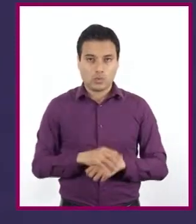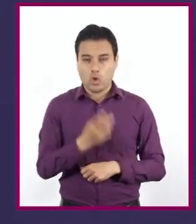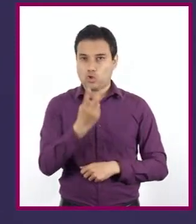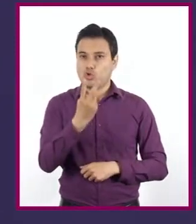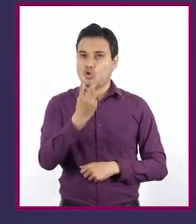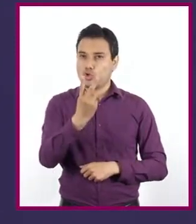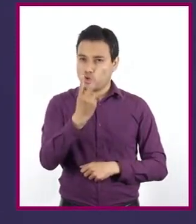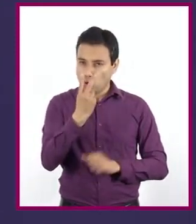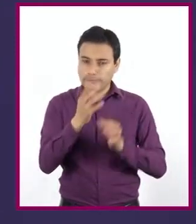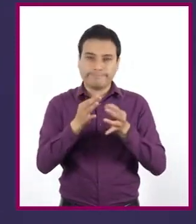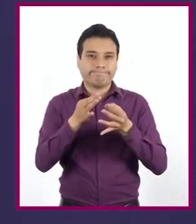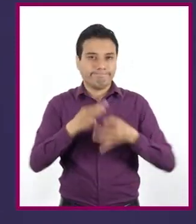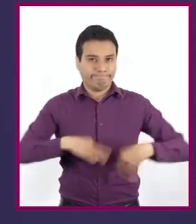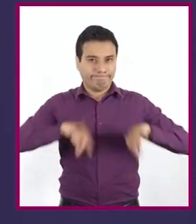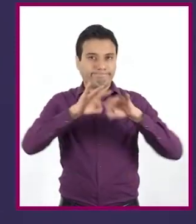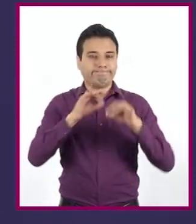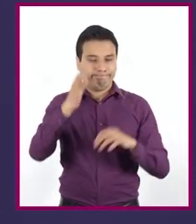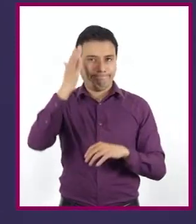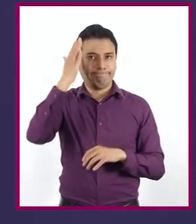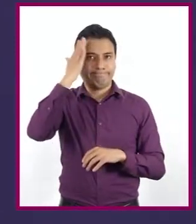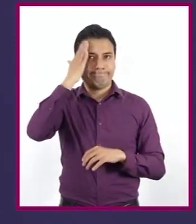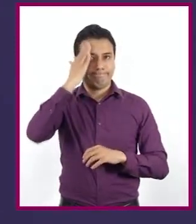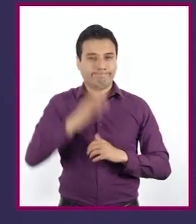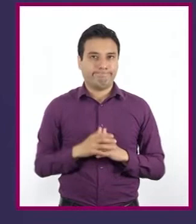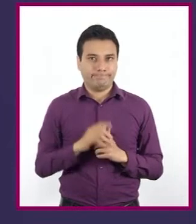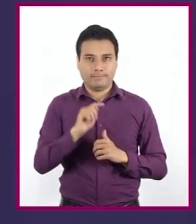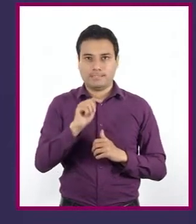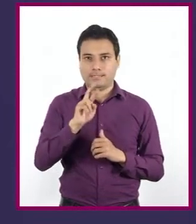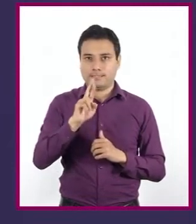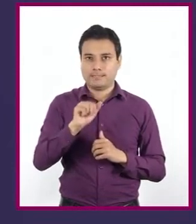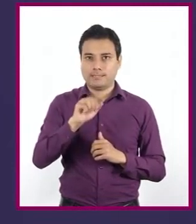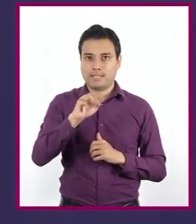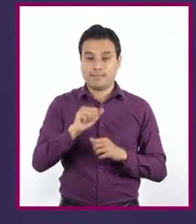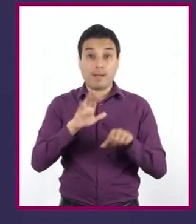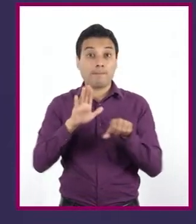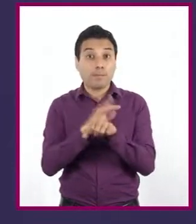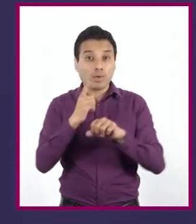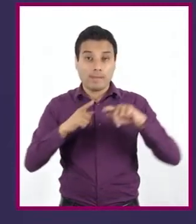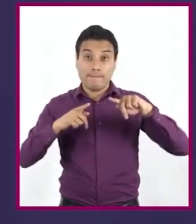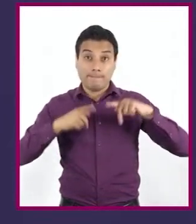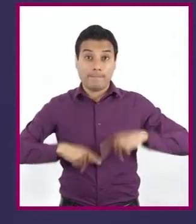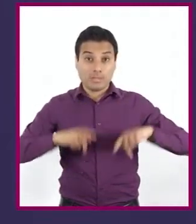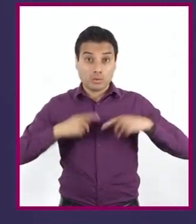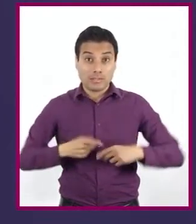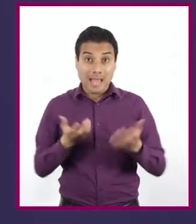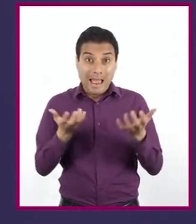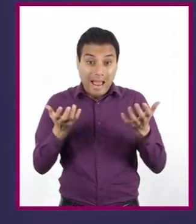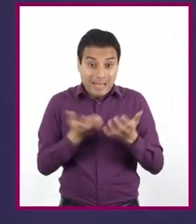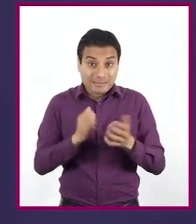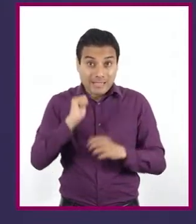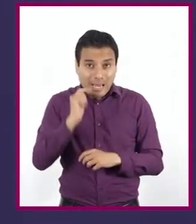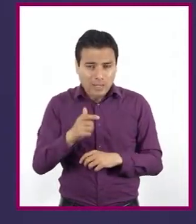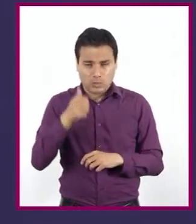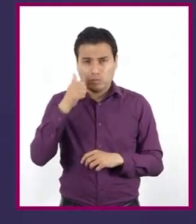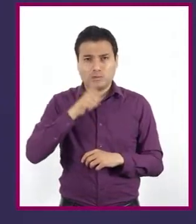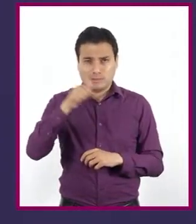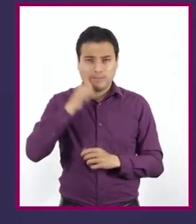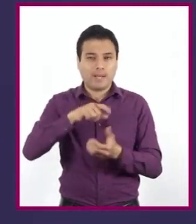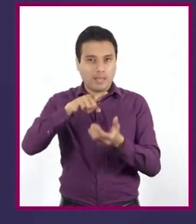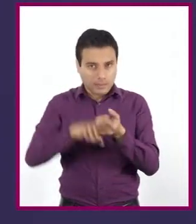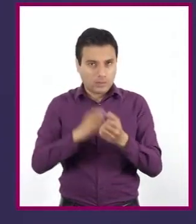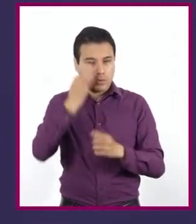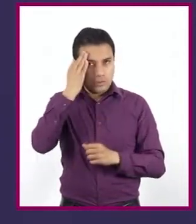aspectos fundamentales para pensar en la trama, ya que toda acción está enmarcada en un momento y lugar